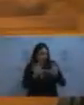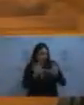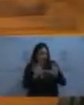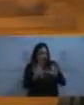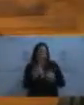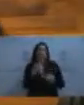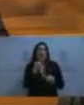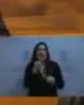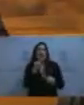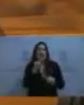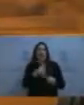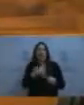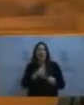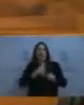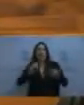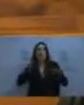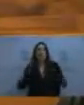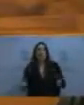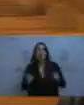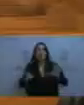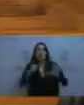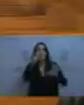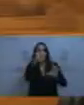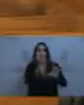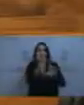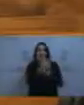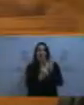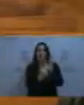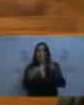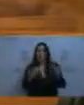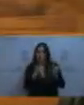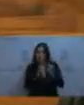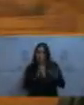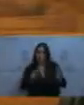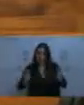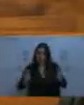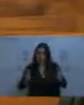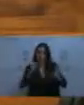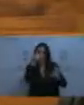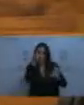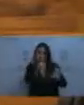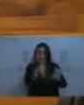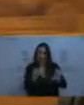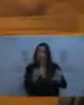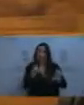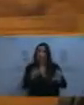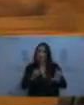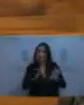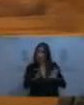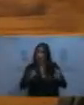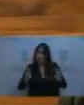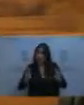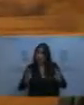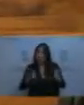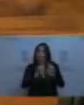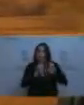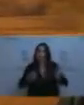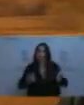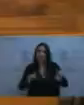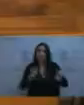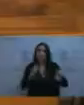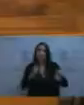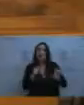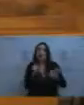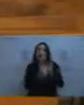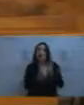También deben publicarse las correspondientes calificaciones en la página web de la entidad y, por último, en la página web de la empresa la calificación